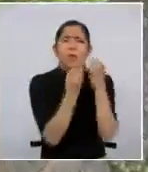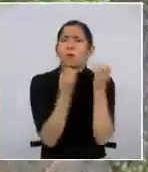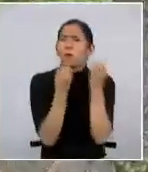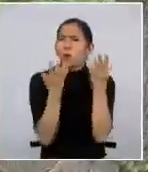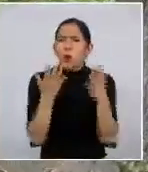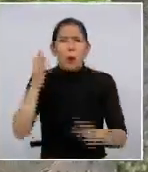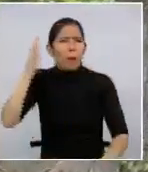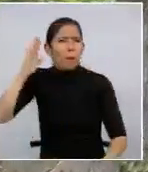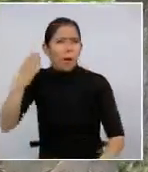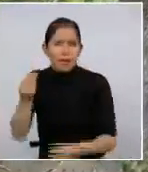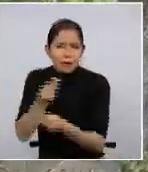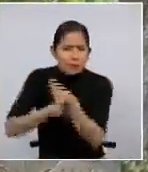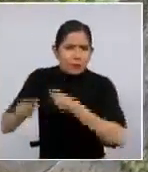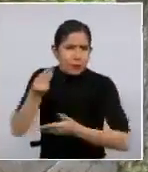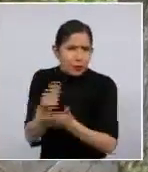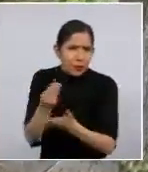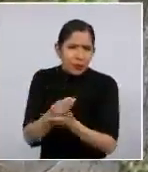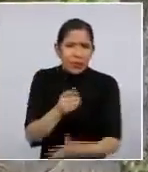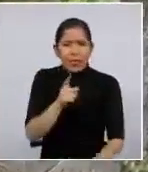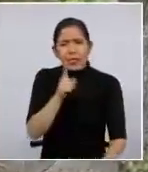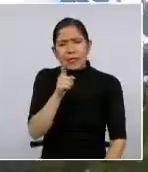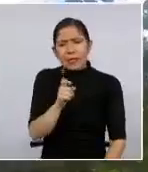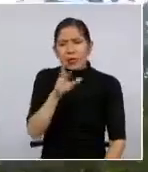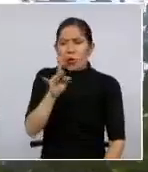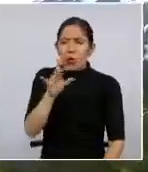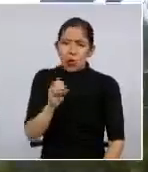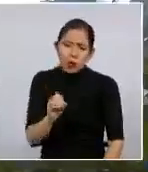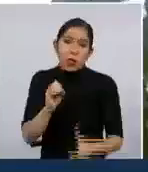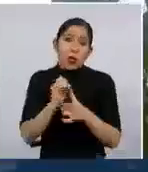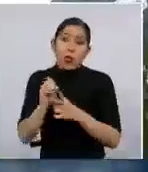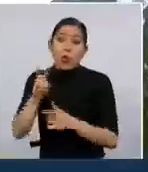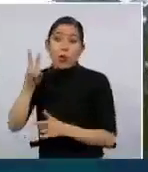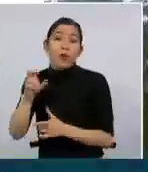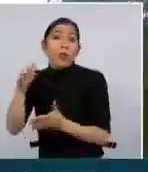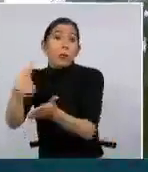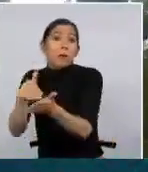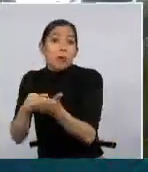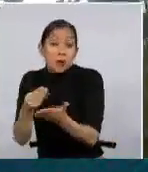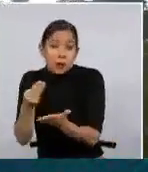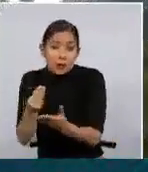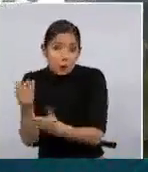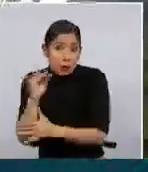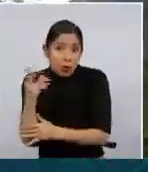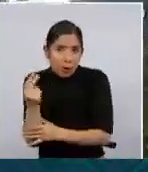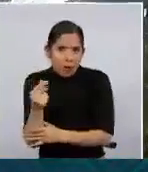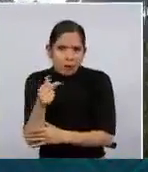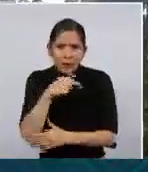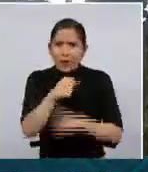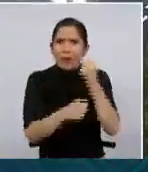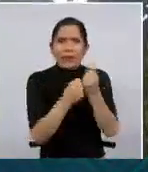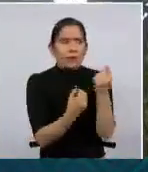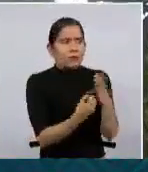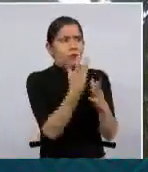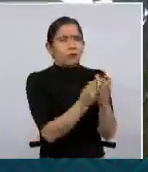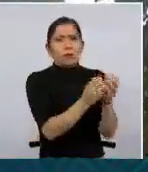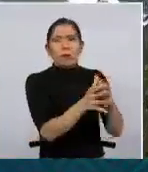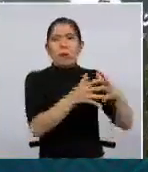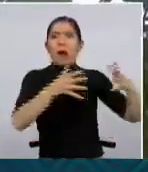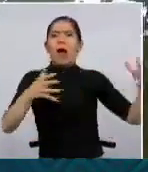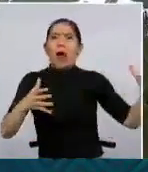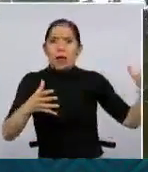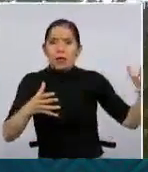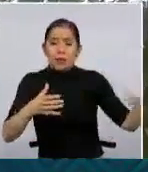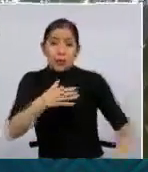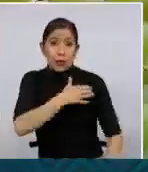de 180 a 200 millones de bolivianos. Pero este año hubo excedente en la producción y la gobernación no brinda informes de las